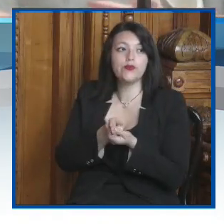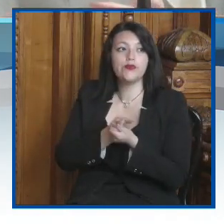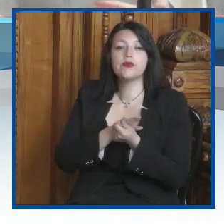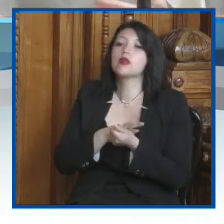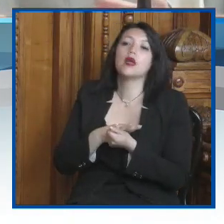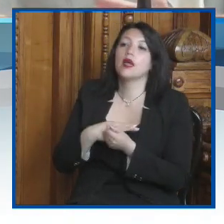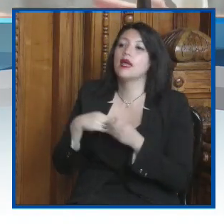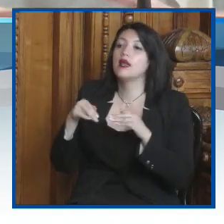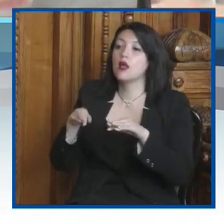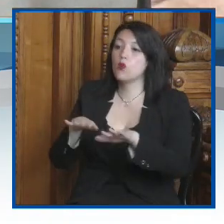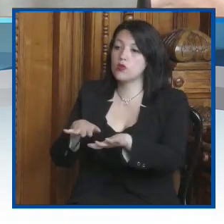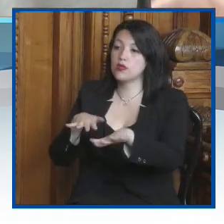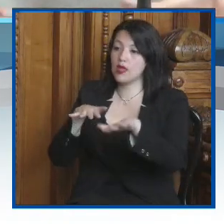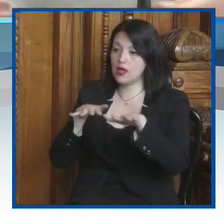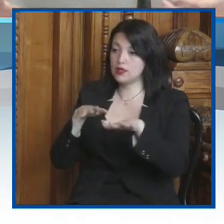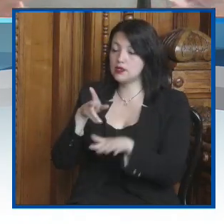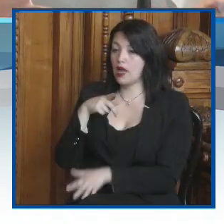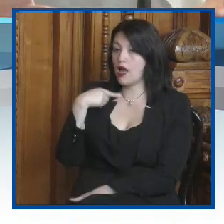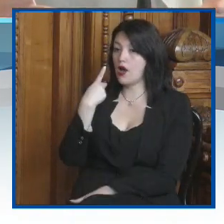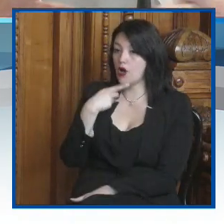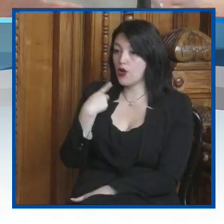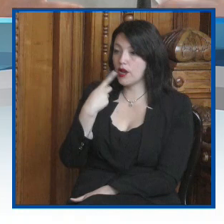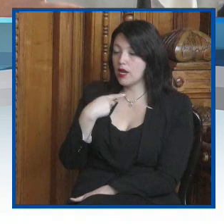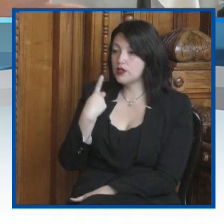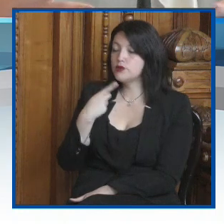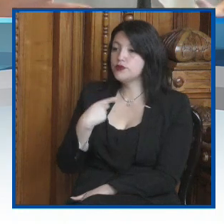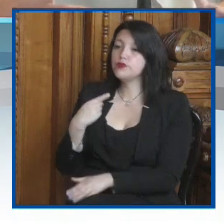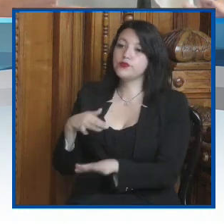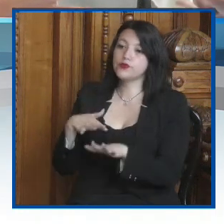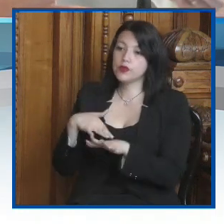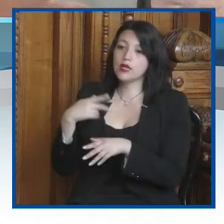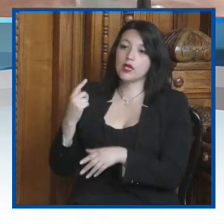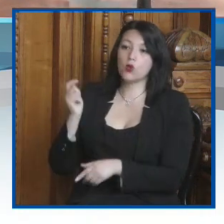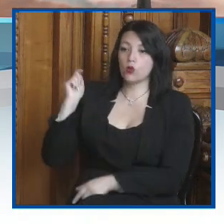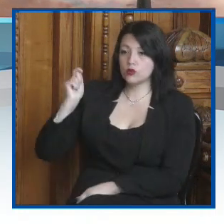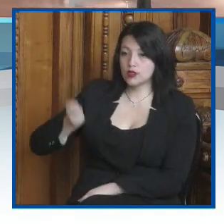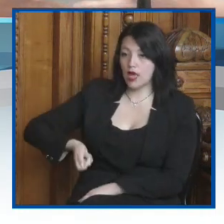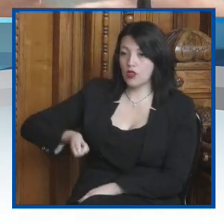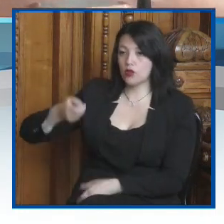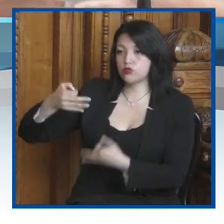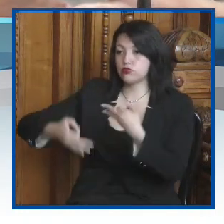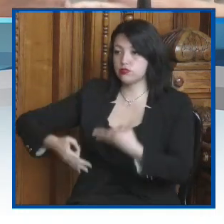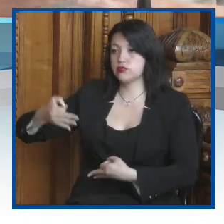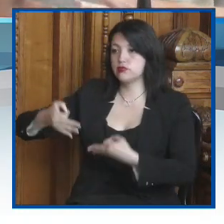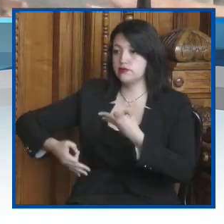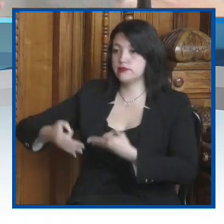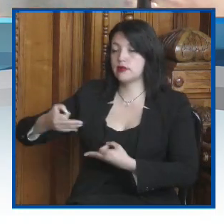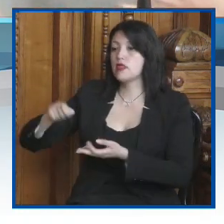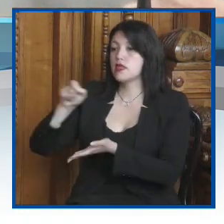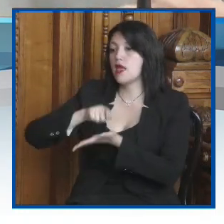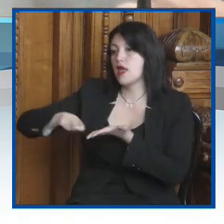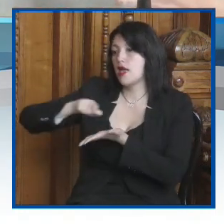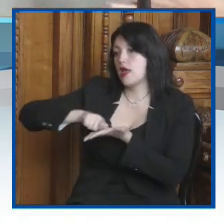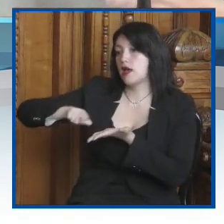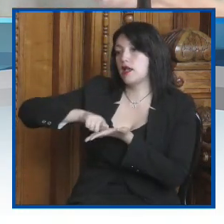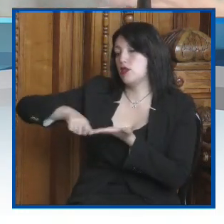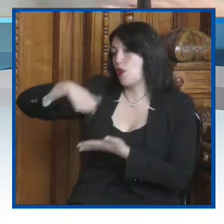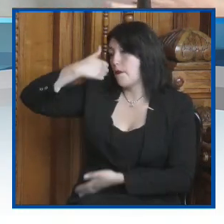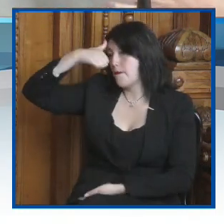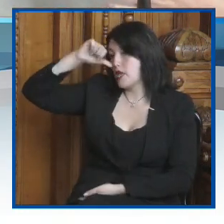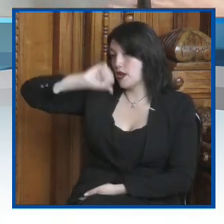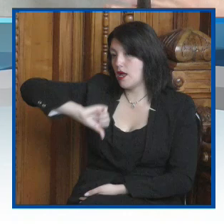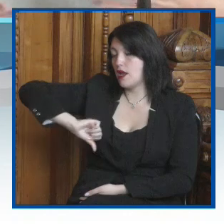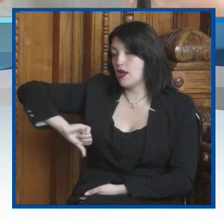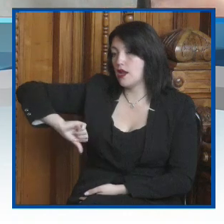en audiencia, y por otro lado, obviamente, seguimos siendo un juzgado que resuelve por escrito. Somos un juzgado penal, pero